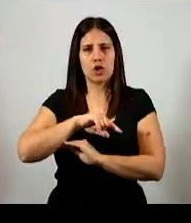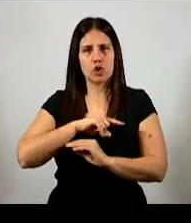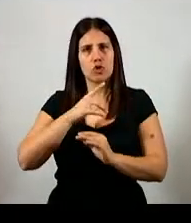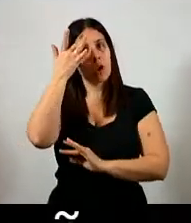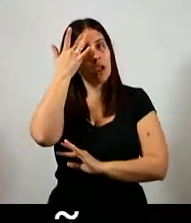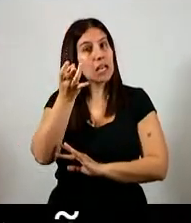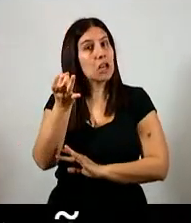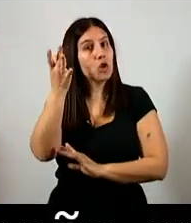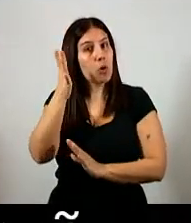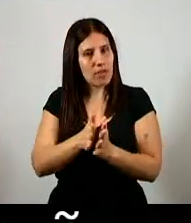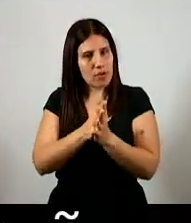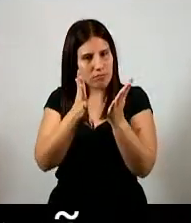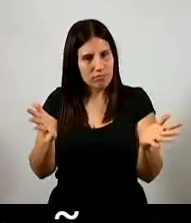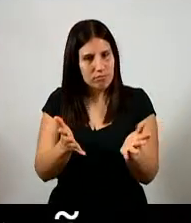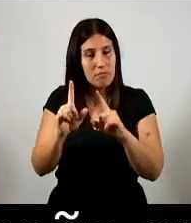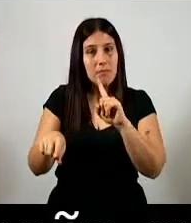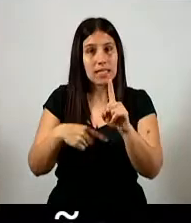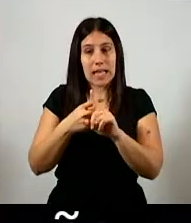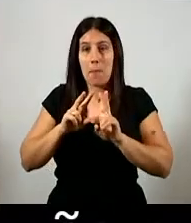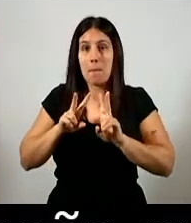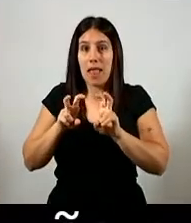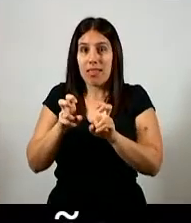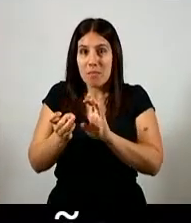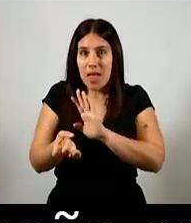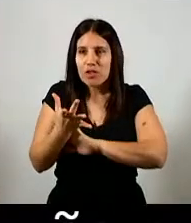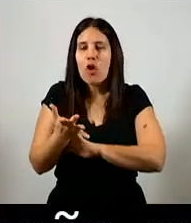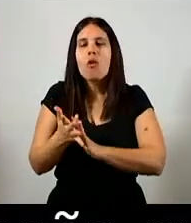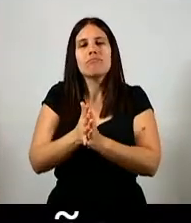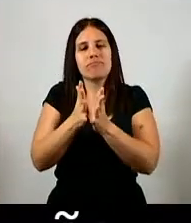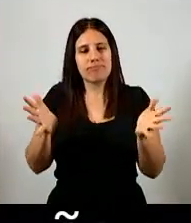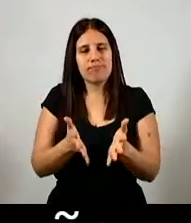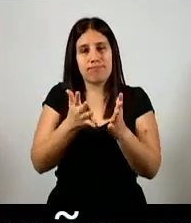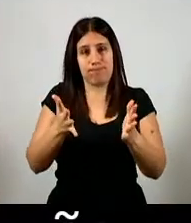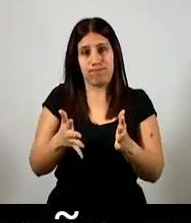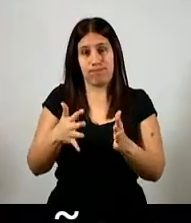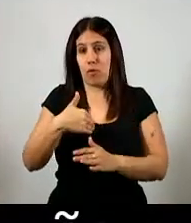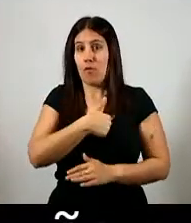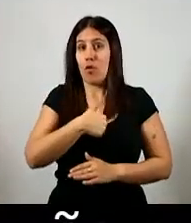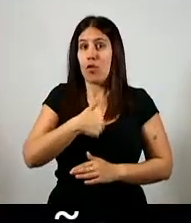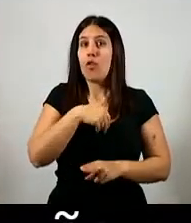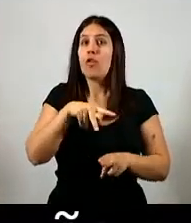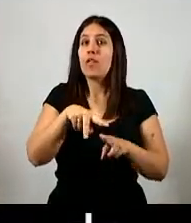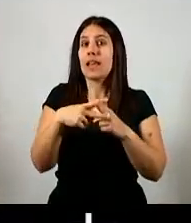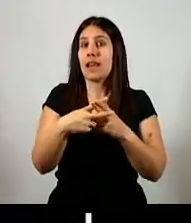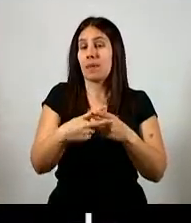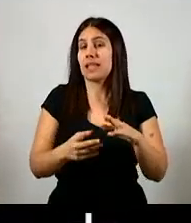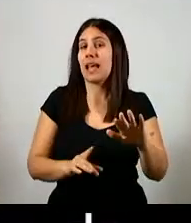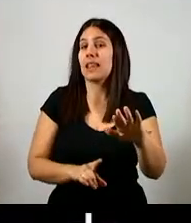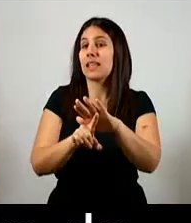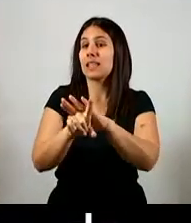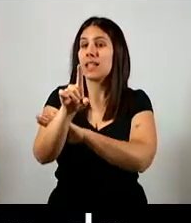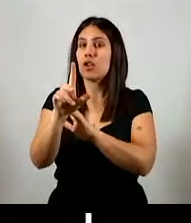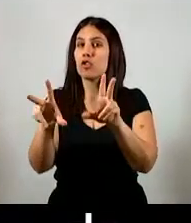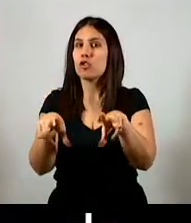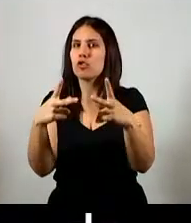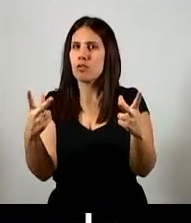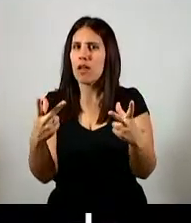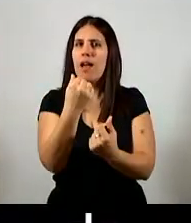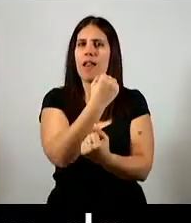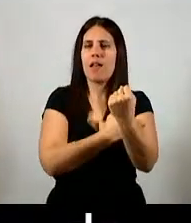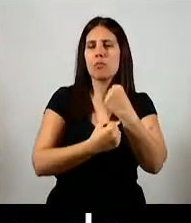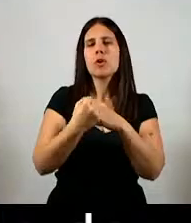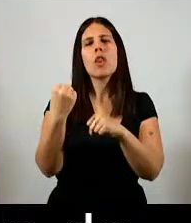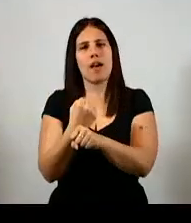innovación y el emprendimiento como herramientas de desarrollo social, económico y laboral. Apostamos por